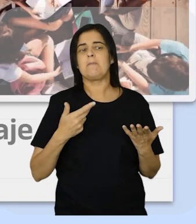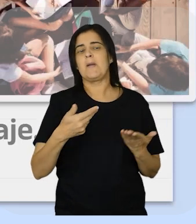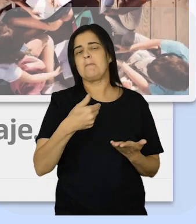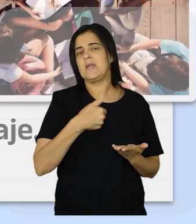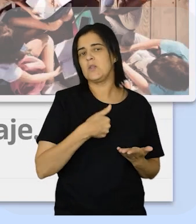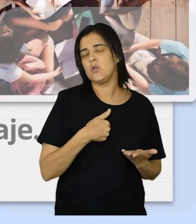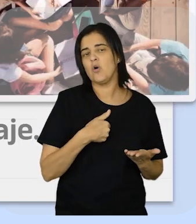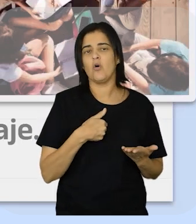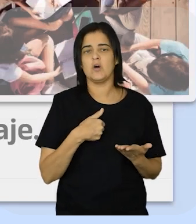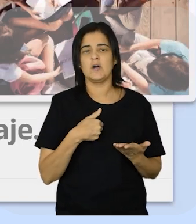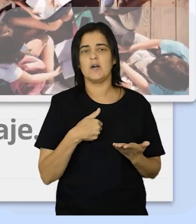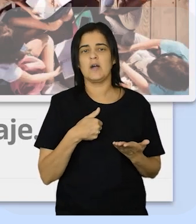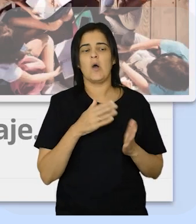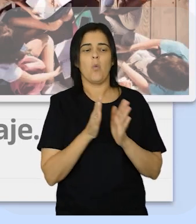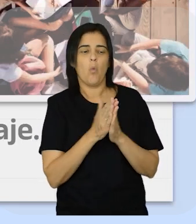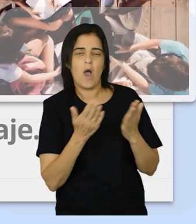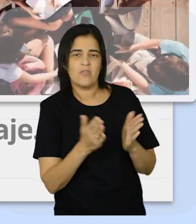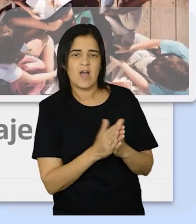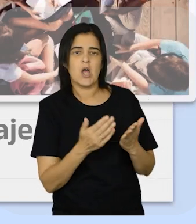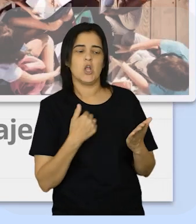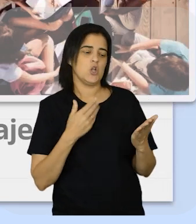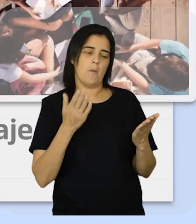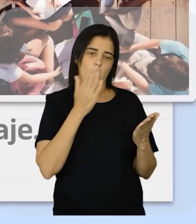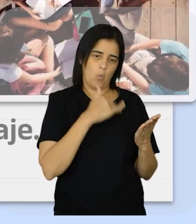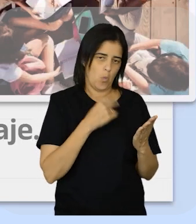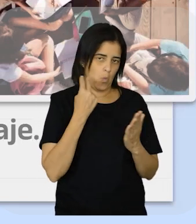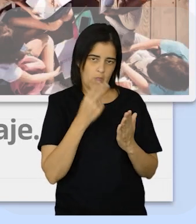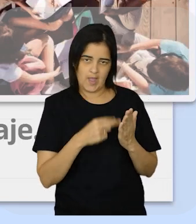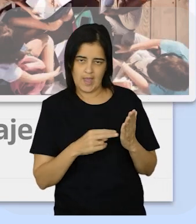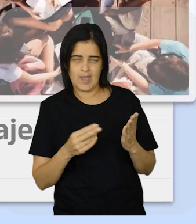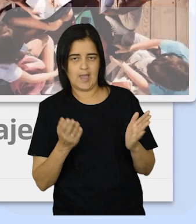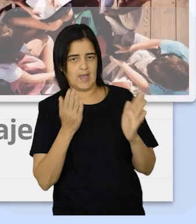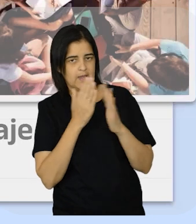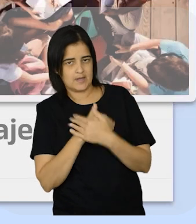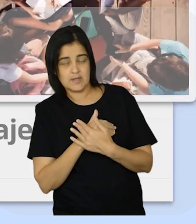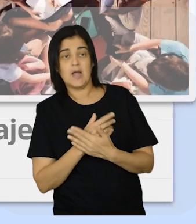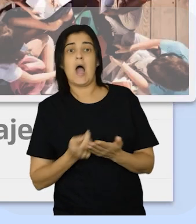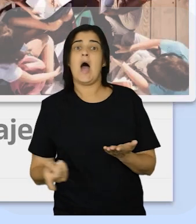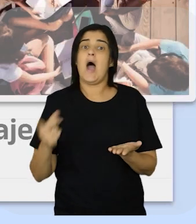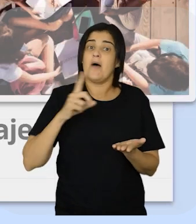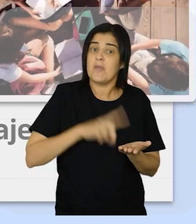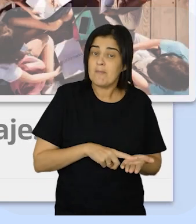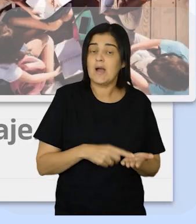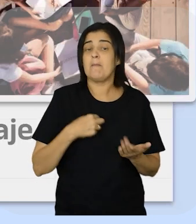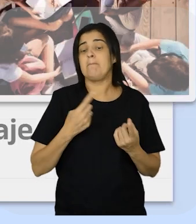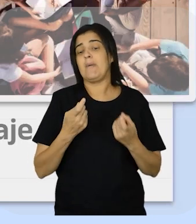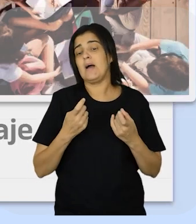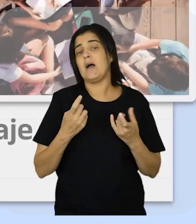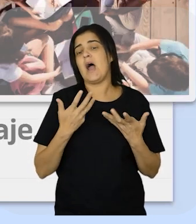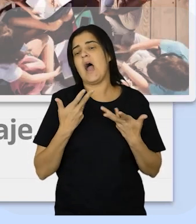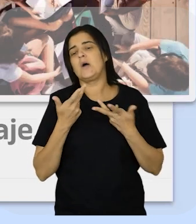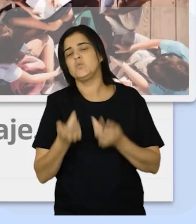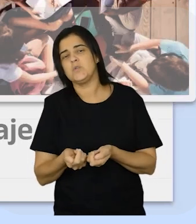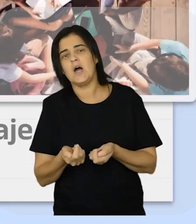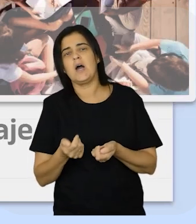pidió la cuadernola y no pude estudiar. Y además tuve que ayudarle con